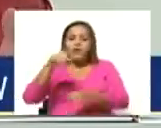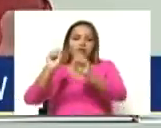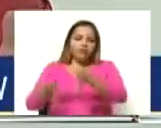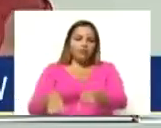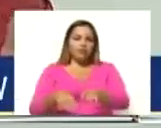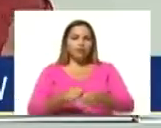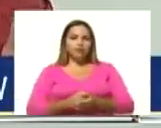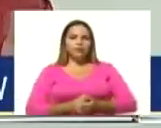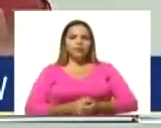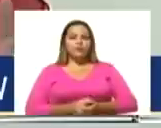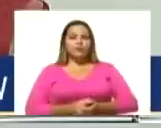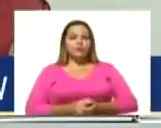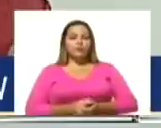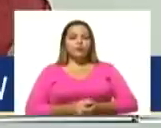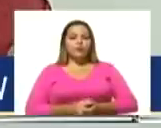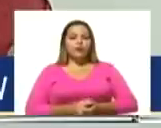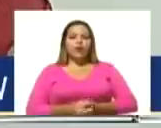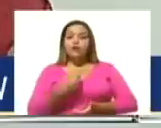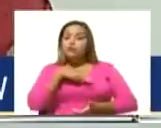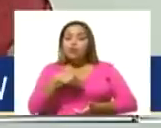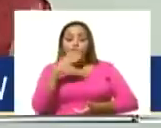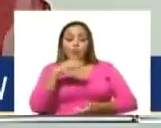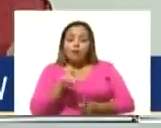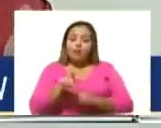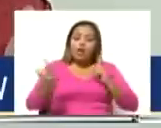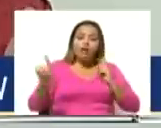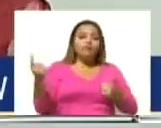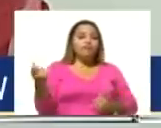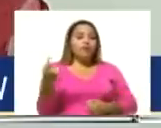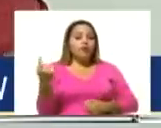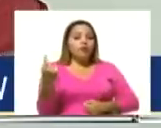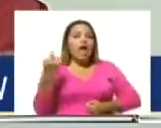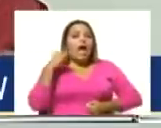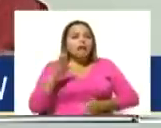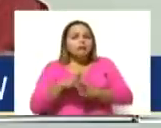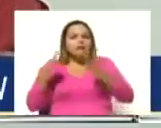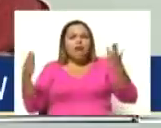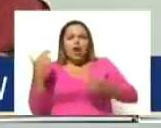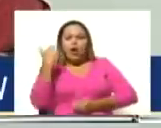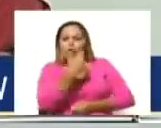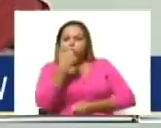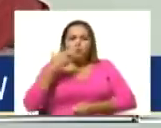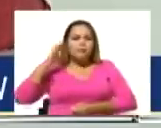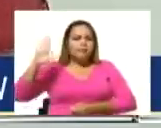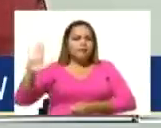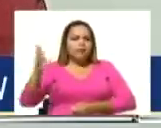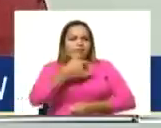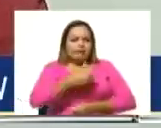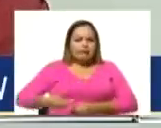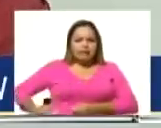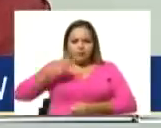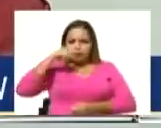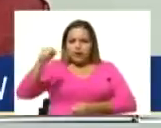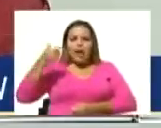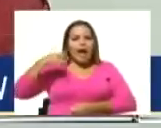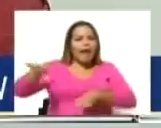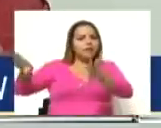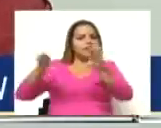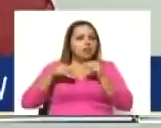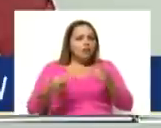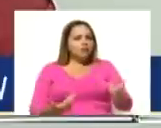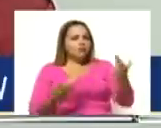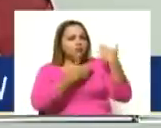abandonado a su suerte ni lo vamos a dejar solo. Hay un gran compromiso. El compañero presidente Nicolás Maduro así lo ha asumido. Ha estado